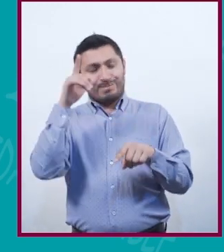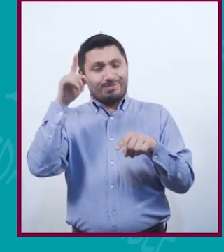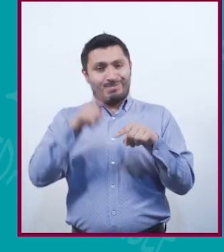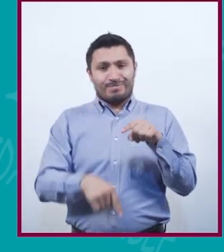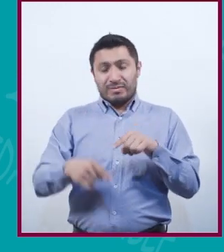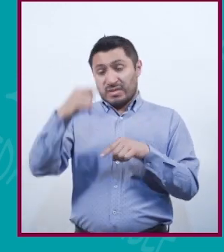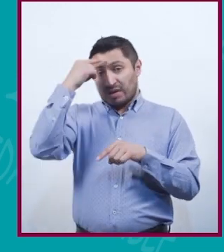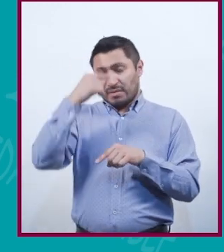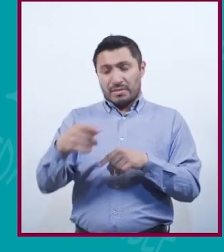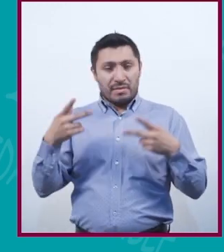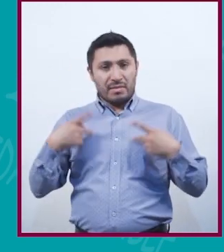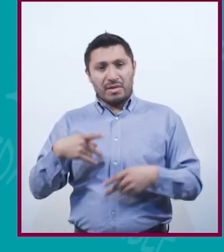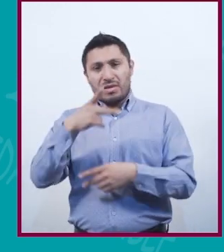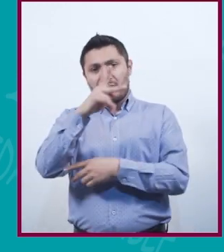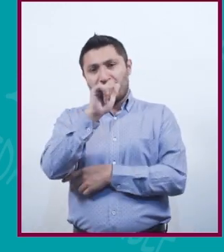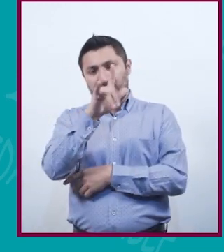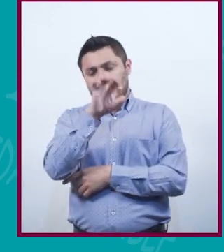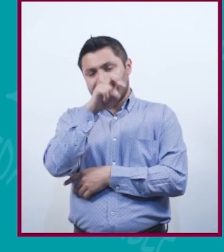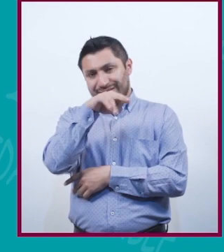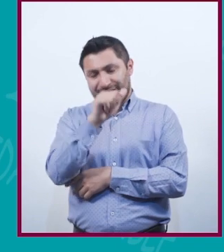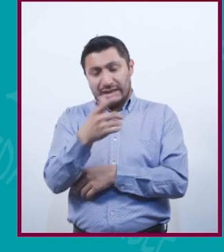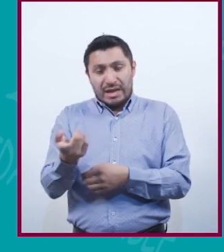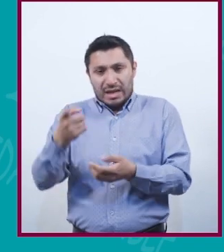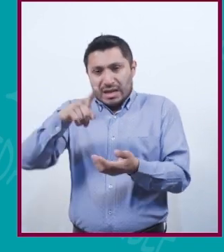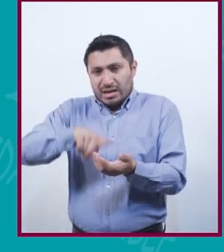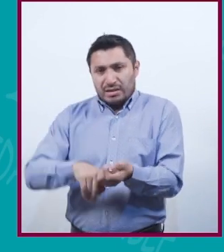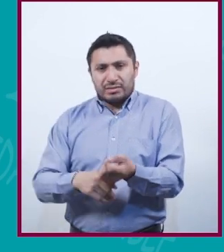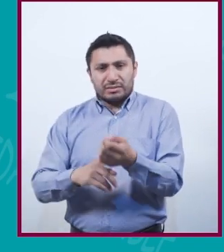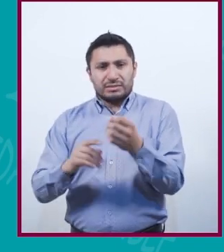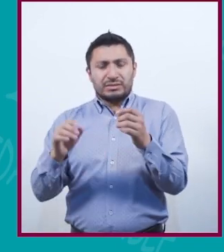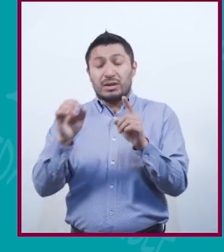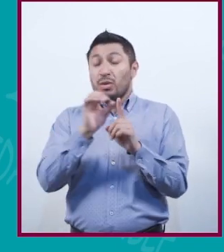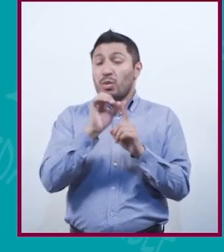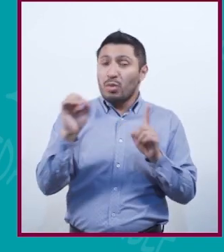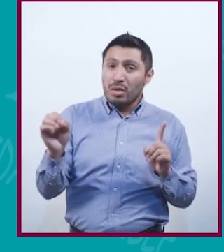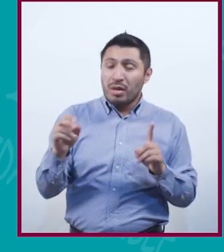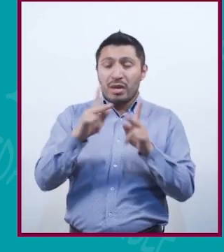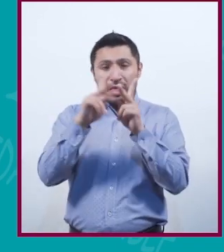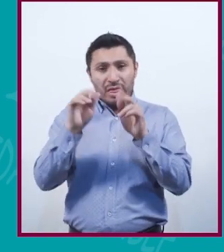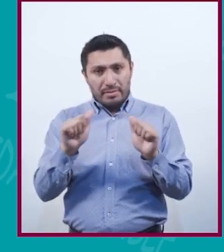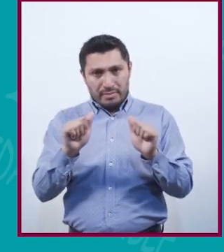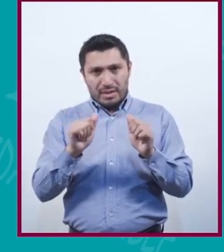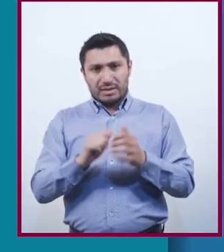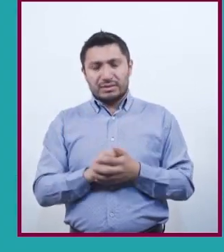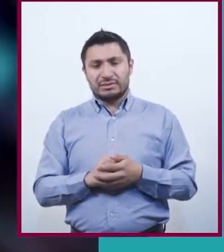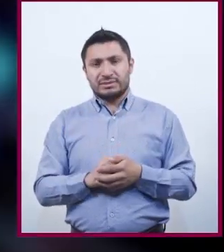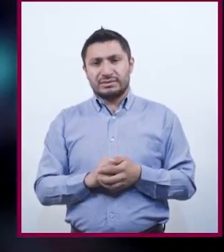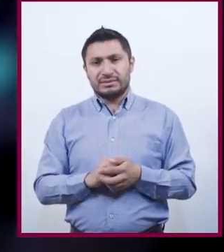Unidos a que los palestinos fuesen integrados al proceso de paz.